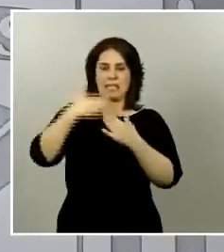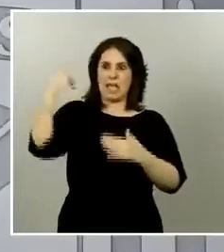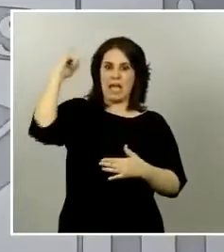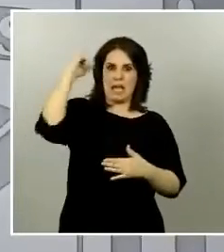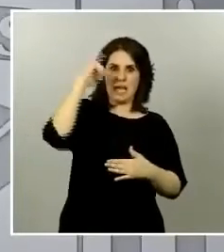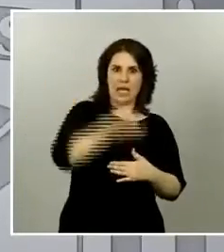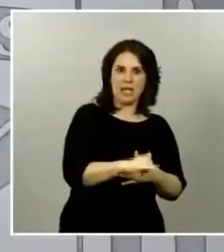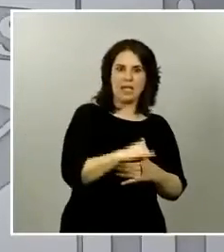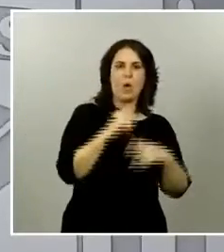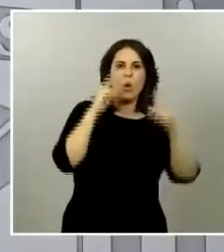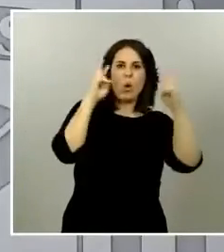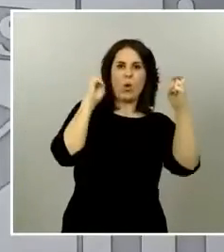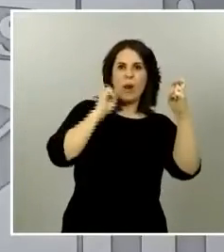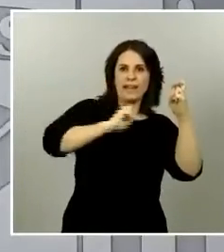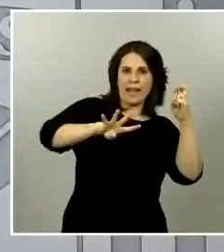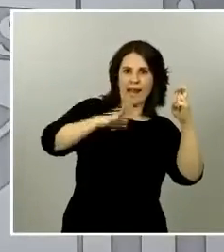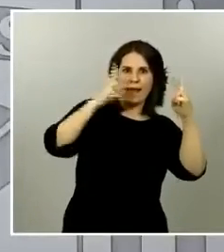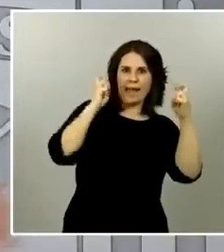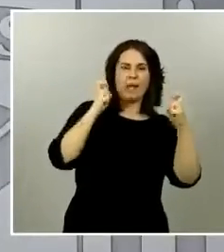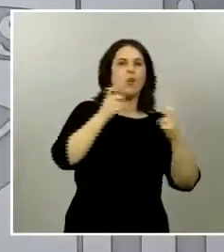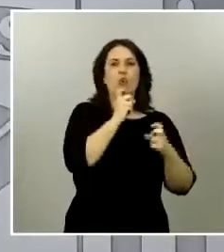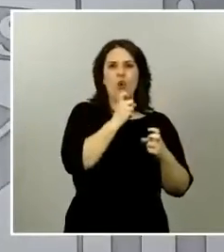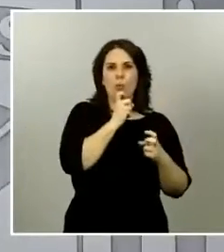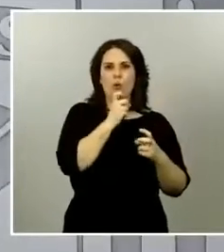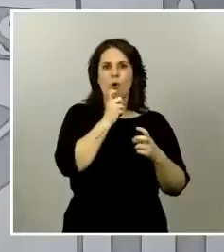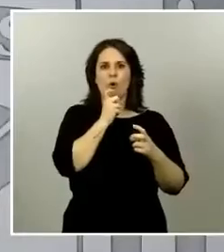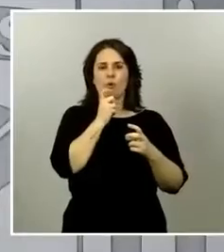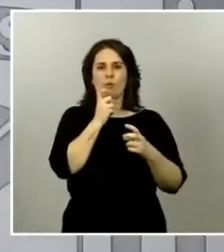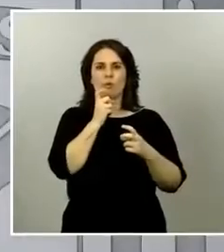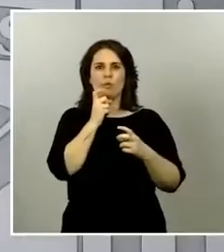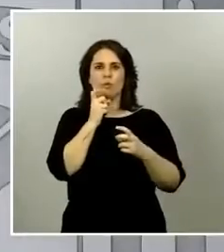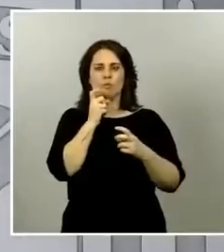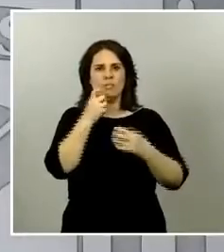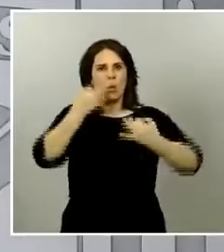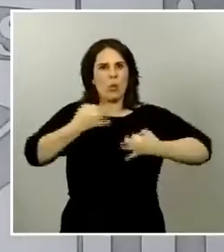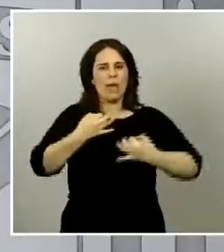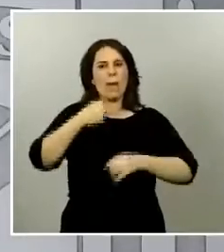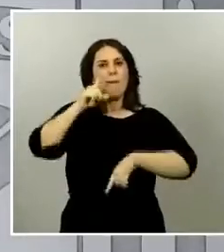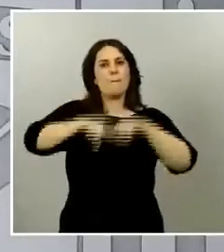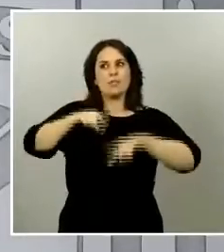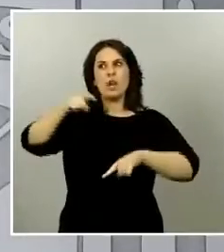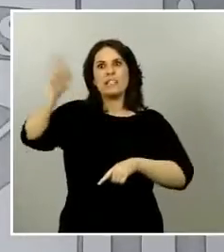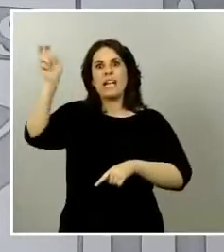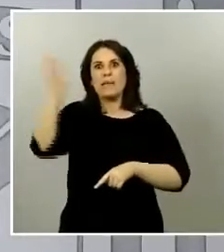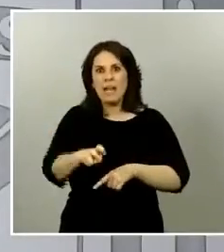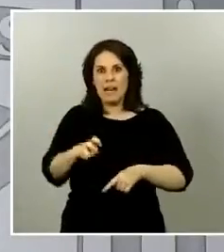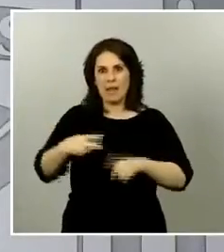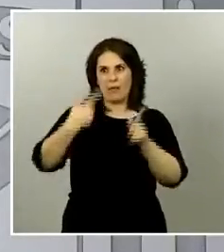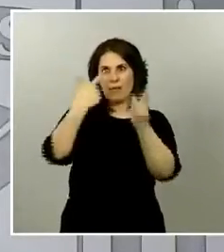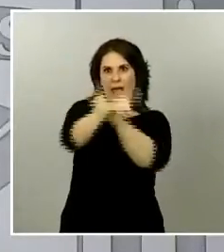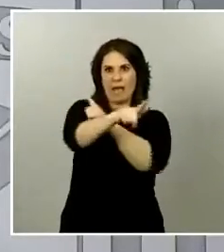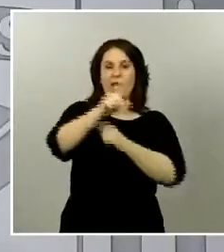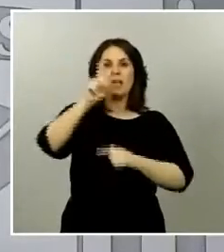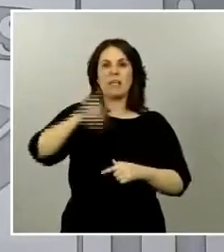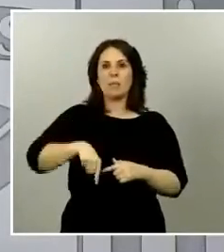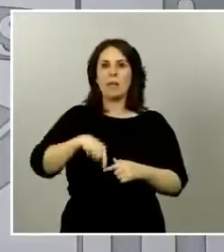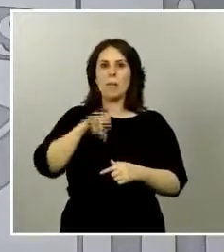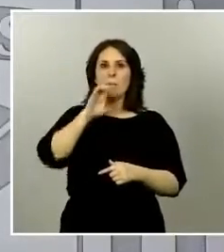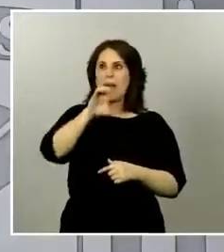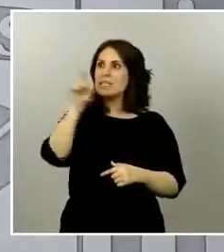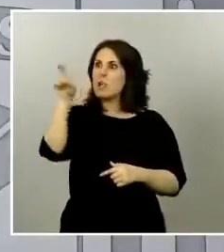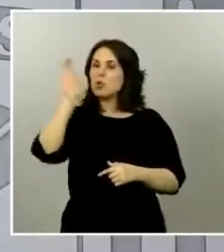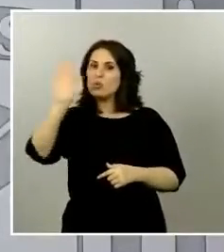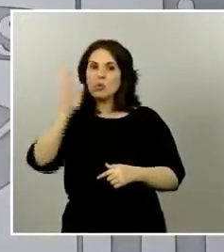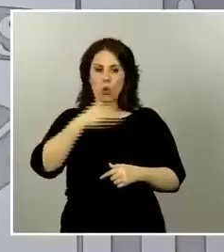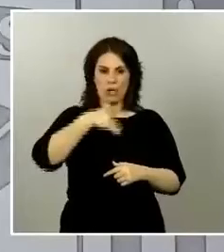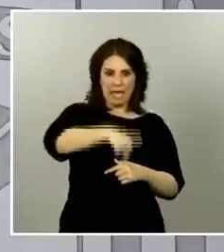llegada en relación con las cuarentenas y con todas las cuestiones que tienen que ver con la seguridad, insisto, de las personas que viajan, pero